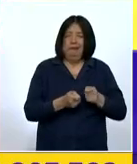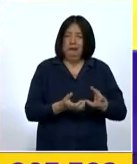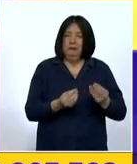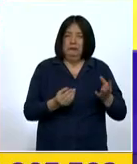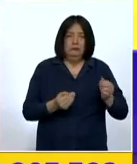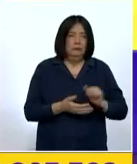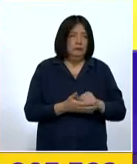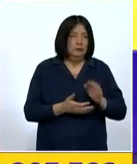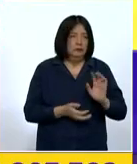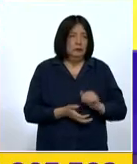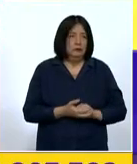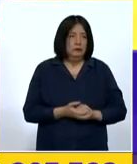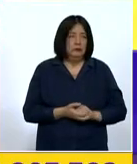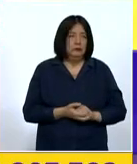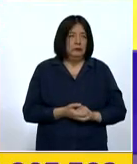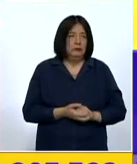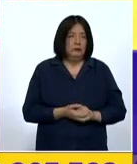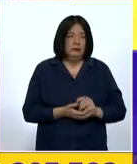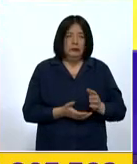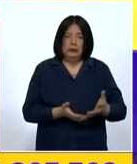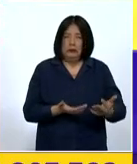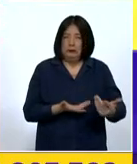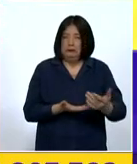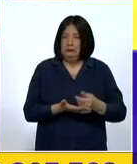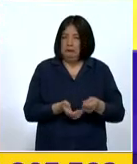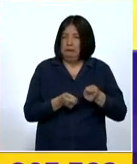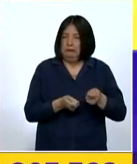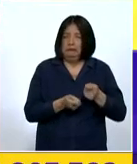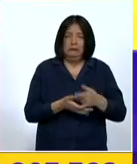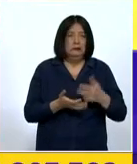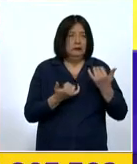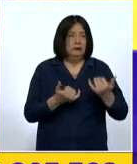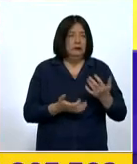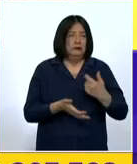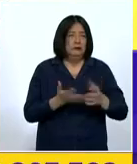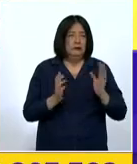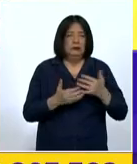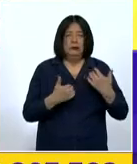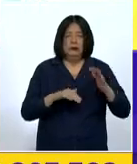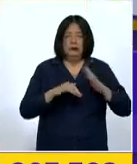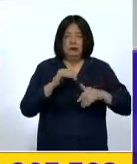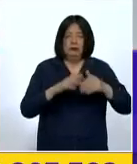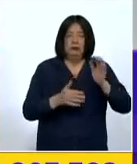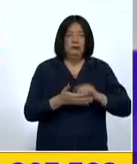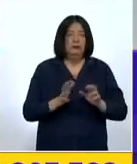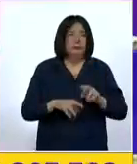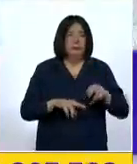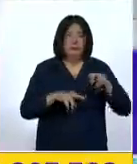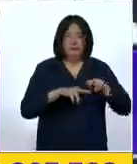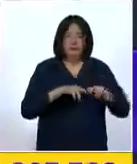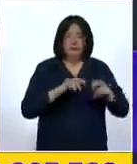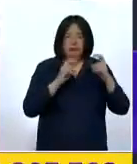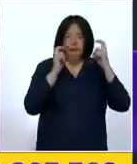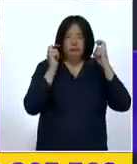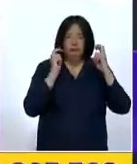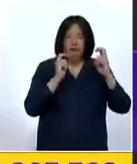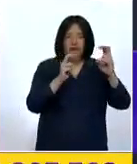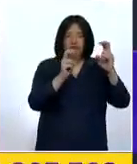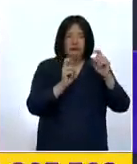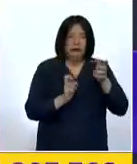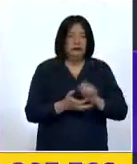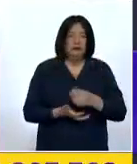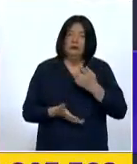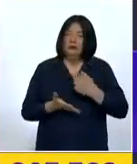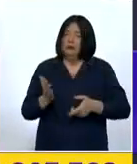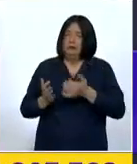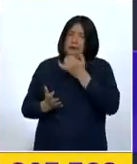mucho y extorsionaba en lo que ahora es una gran obra, la línea 2 del Metro de Lima. Pero, ¿qué